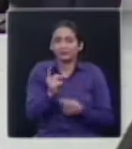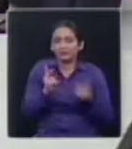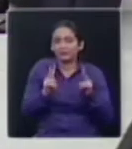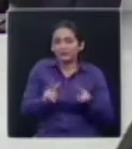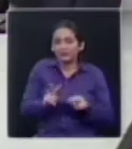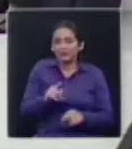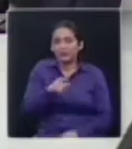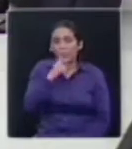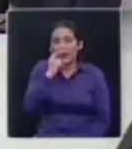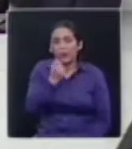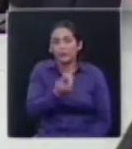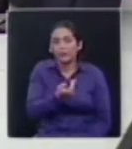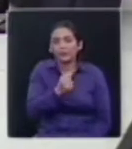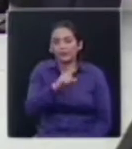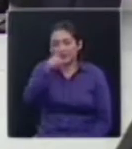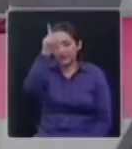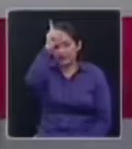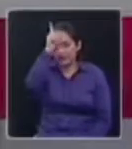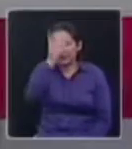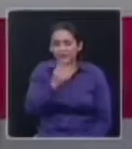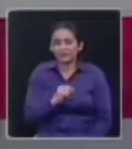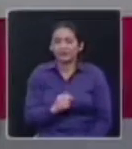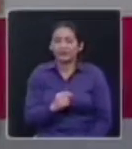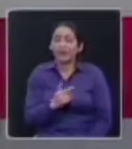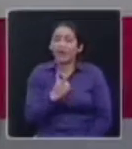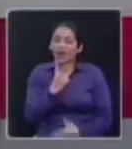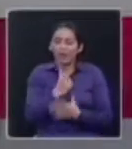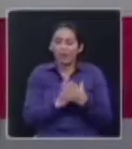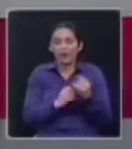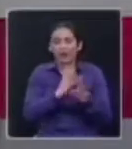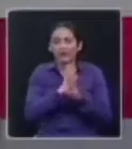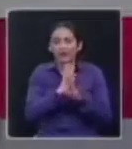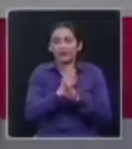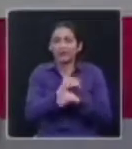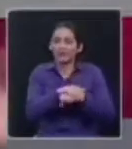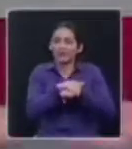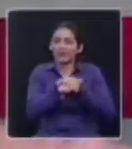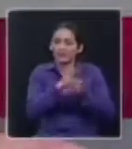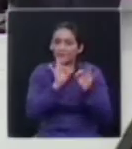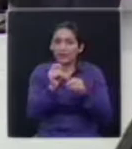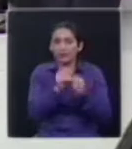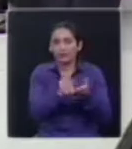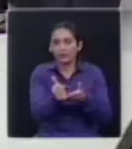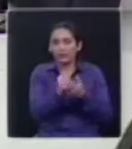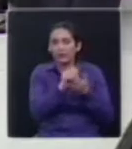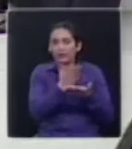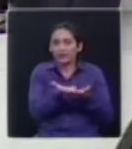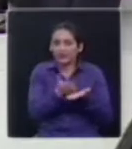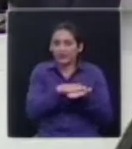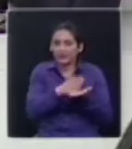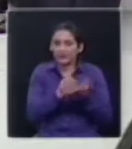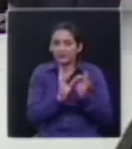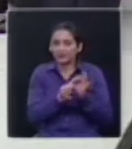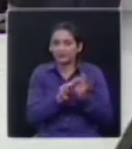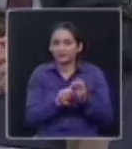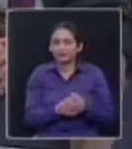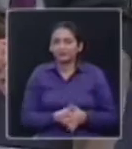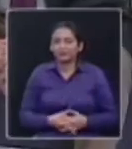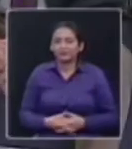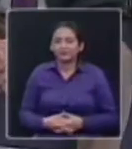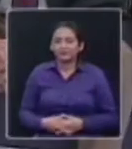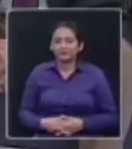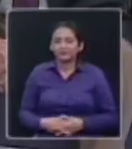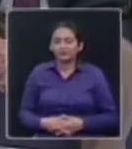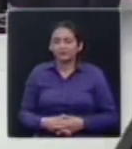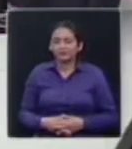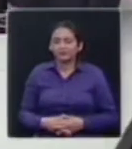es alemán, así que maneja muy bien el idioma inglés. Jesús nos va a ayudar con la traducción. Bienvenidos, un gusto tenerlos aquí en Boga. Y